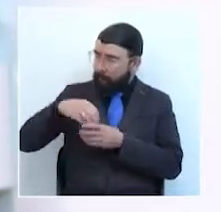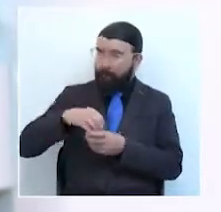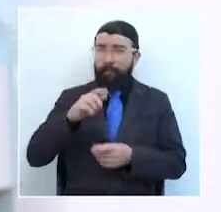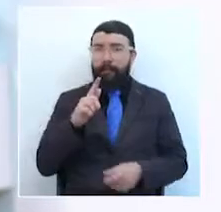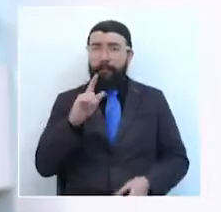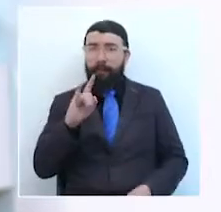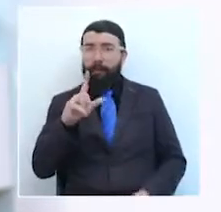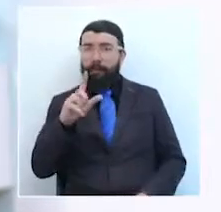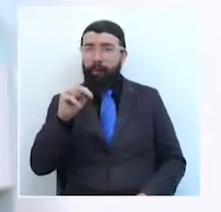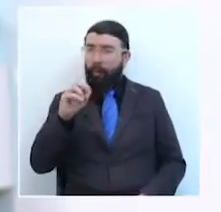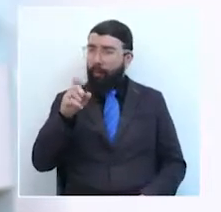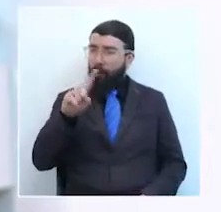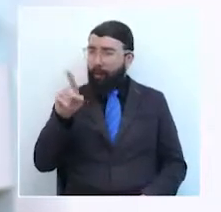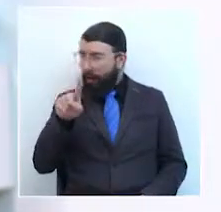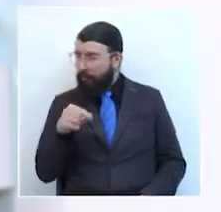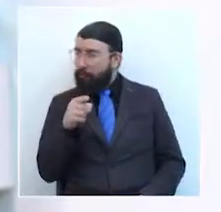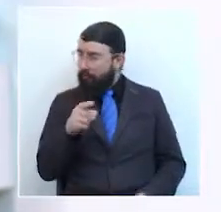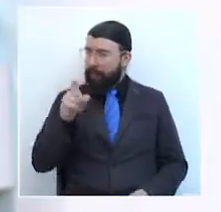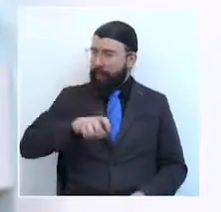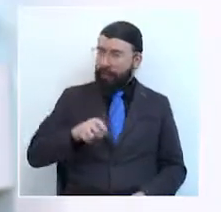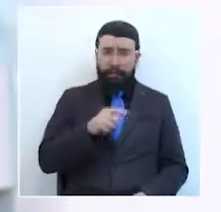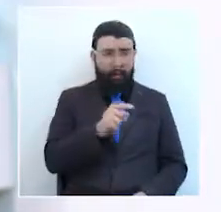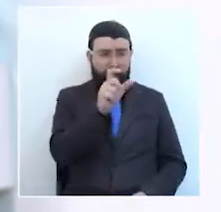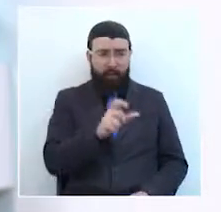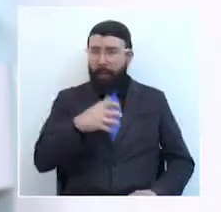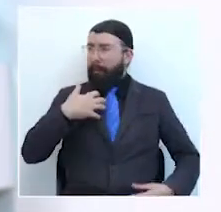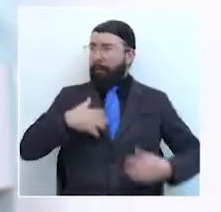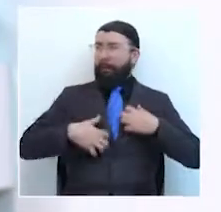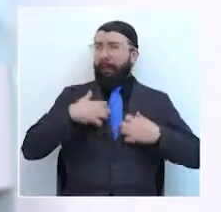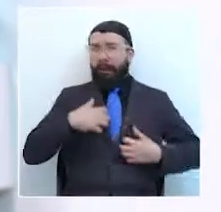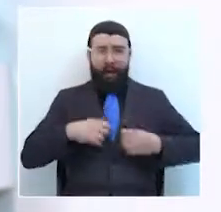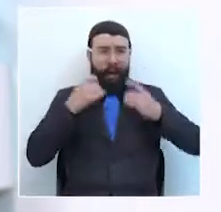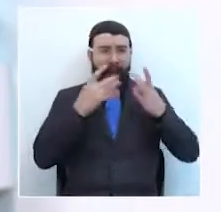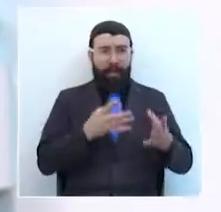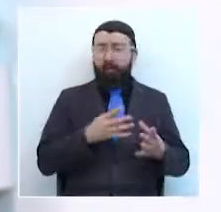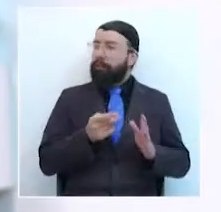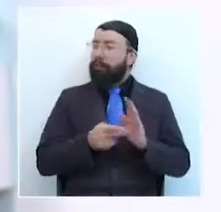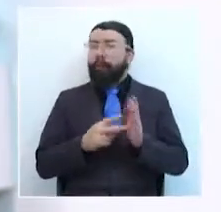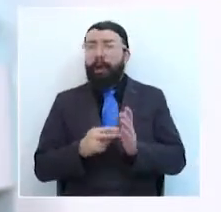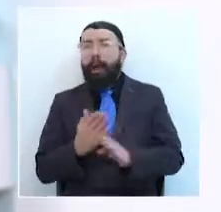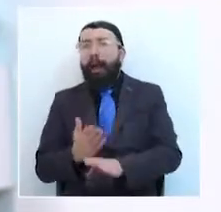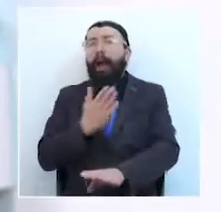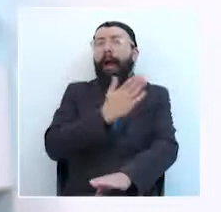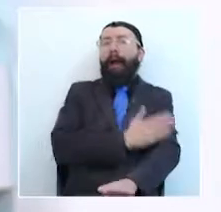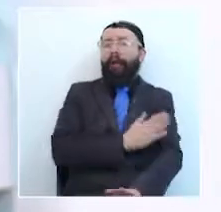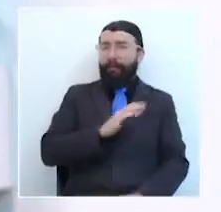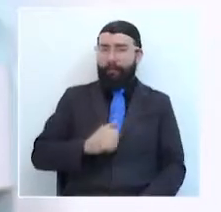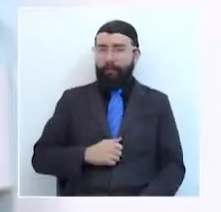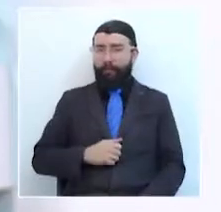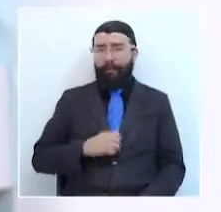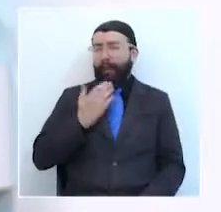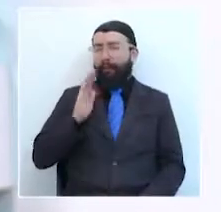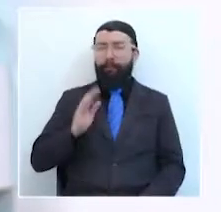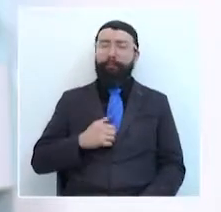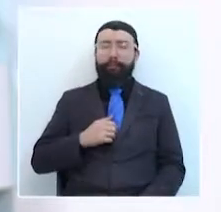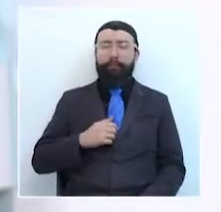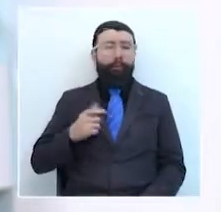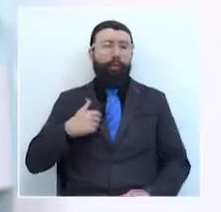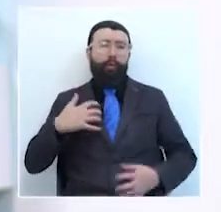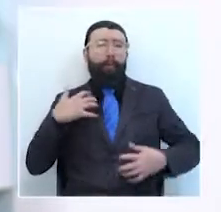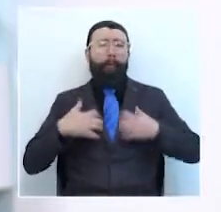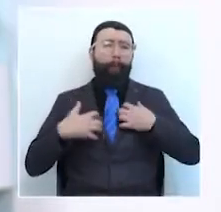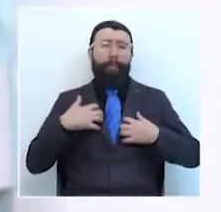cuando tenemos jóvenes porque es una anticipación regularmente cuando yo voy a hacer tengo fobia